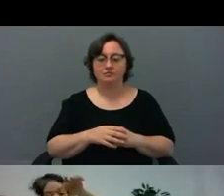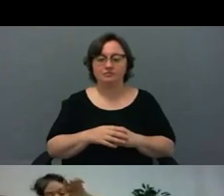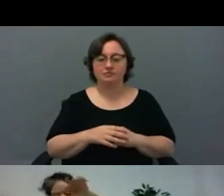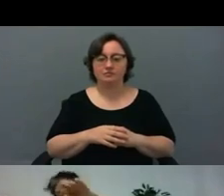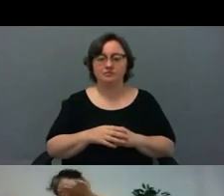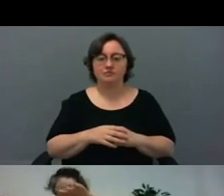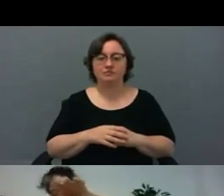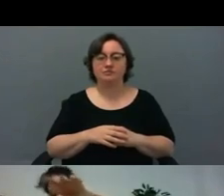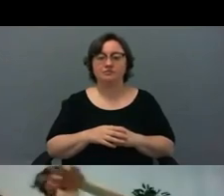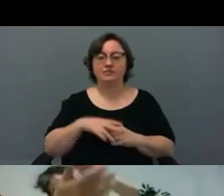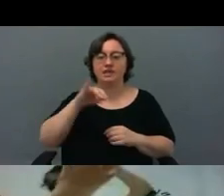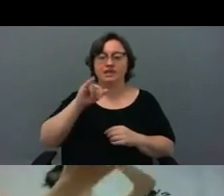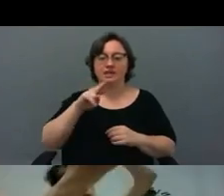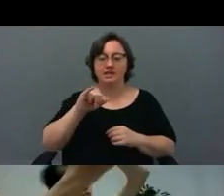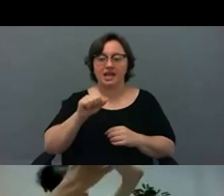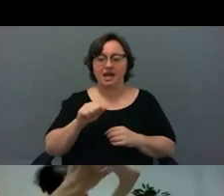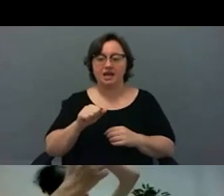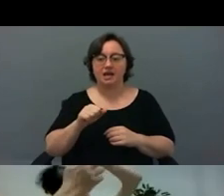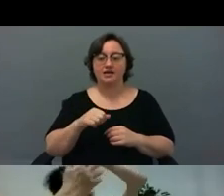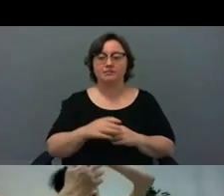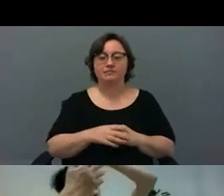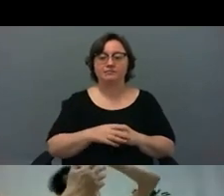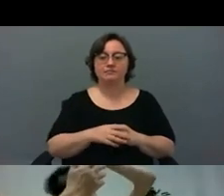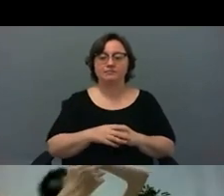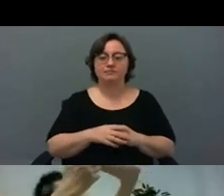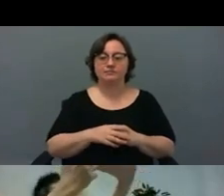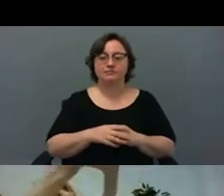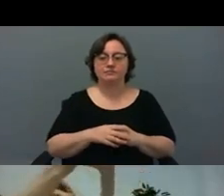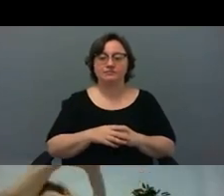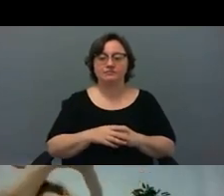Vale, Iria, Barbeiro Antón.